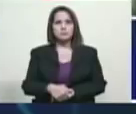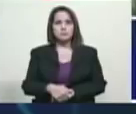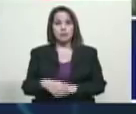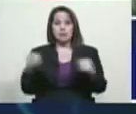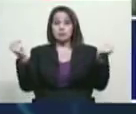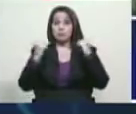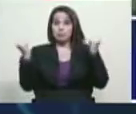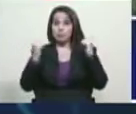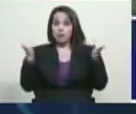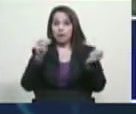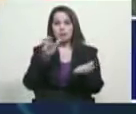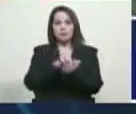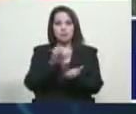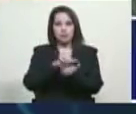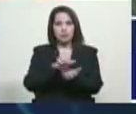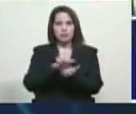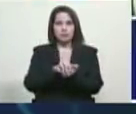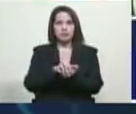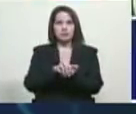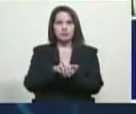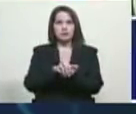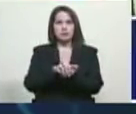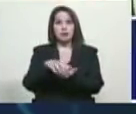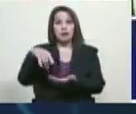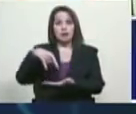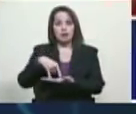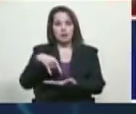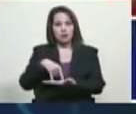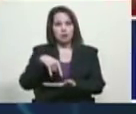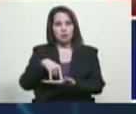Mérida, Nueva Esparta, Carabobo,